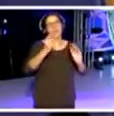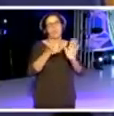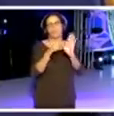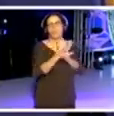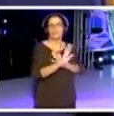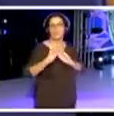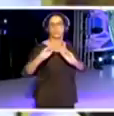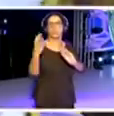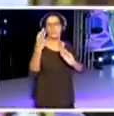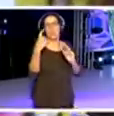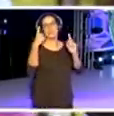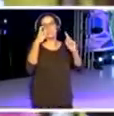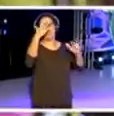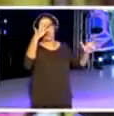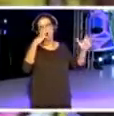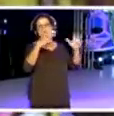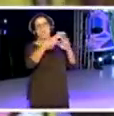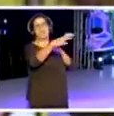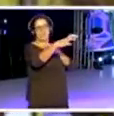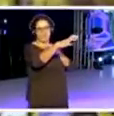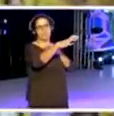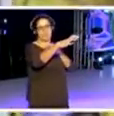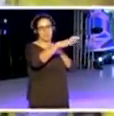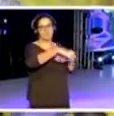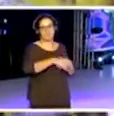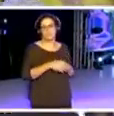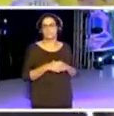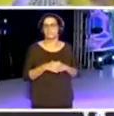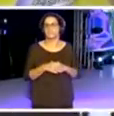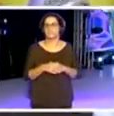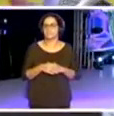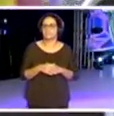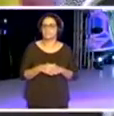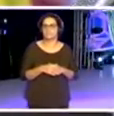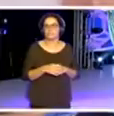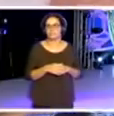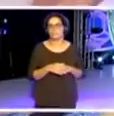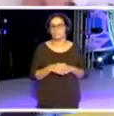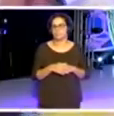vea usted.